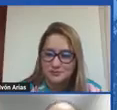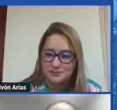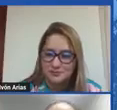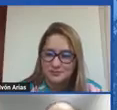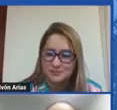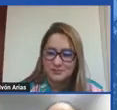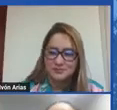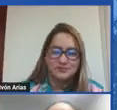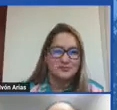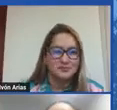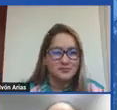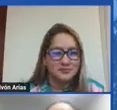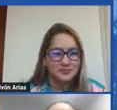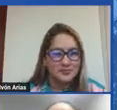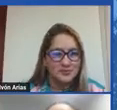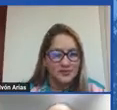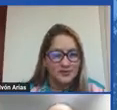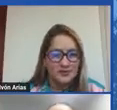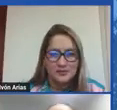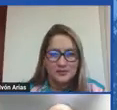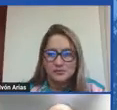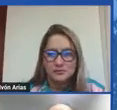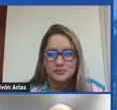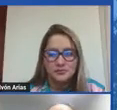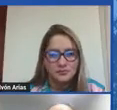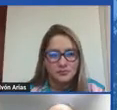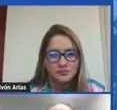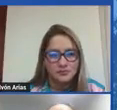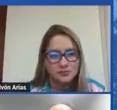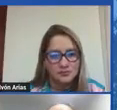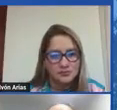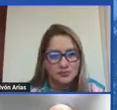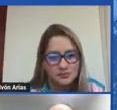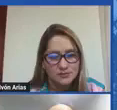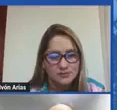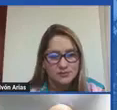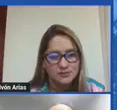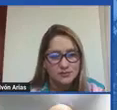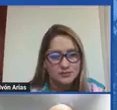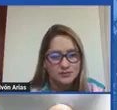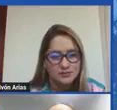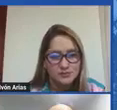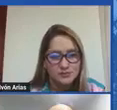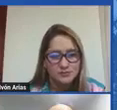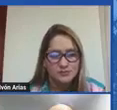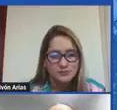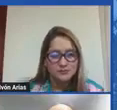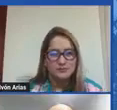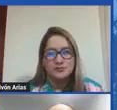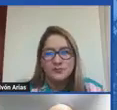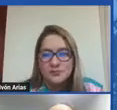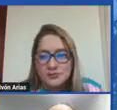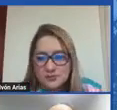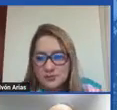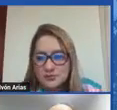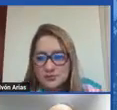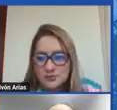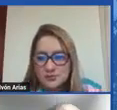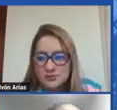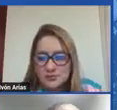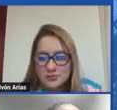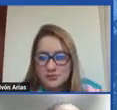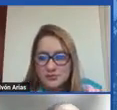momento. Y es que sé que en los otros espacios han escuchado y han visto muchísimo esta